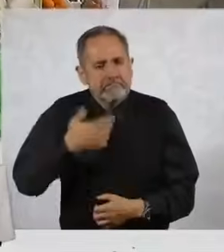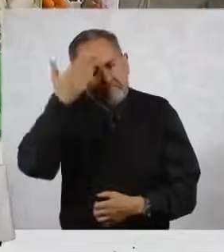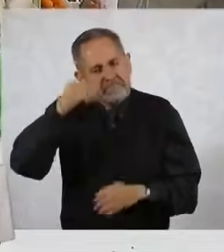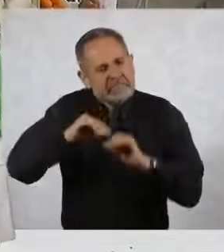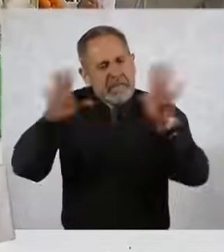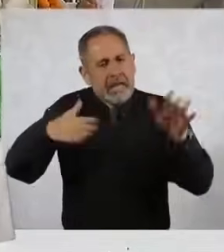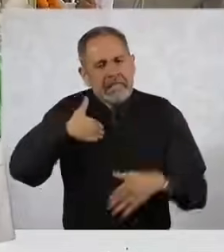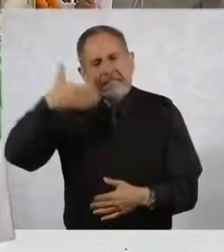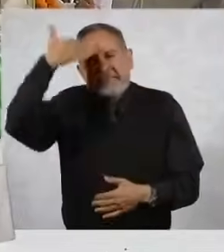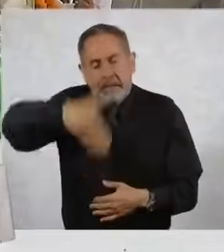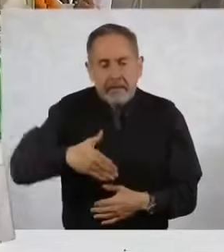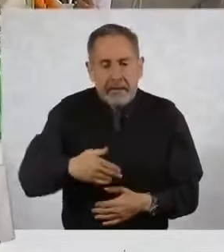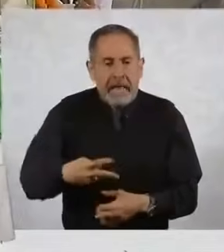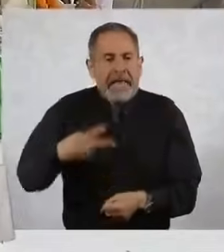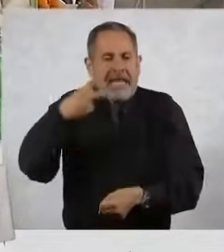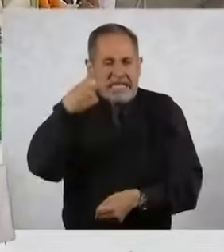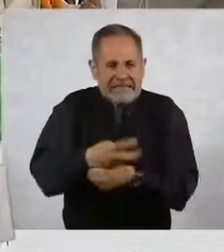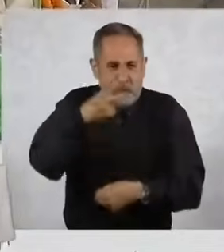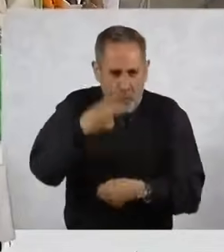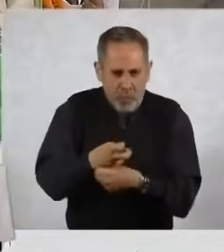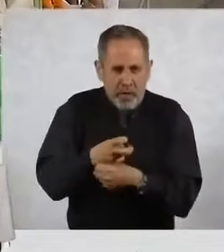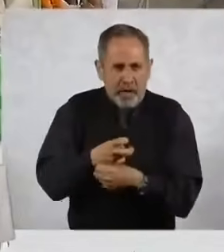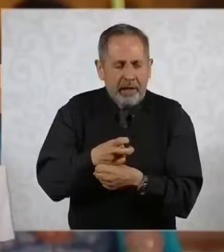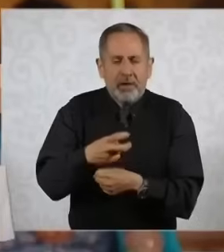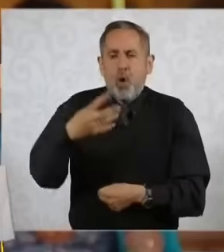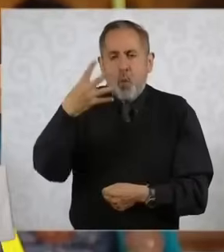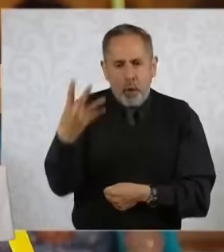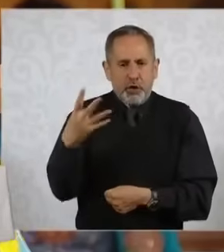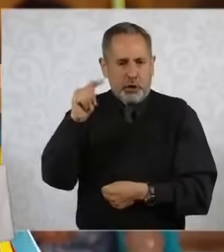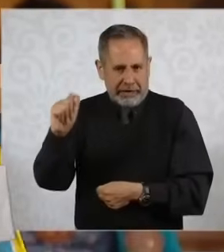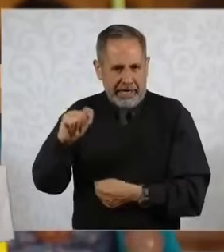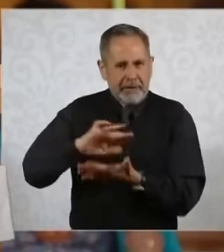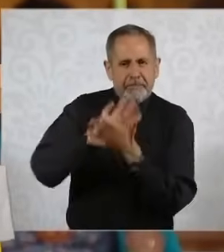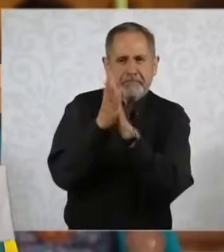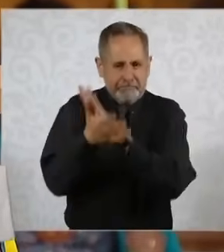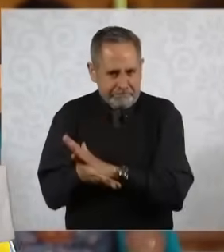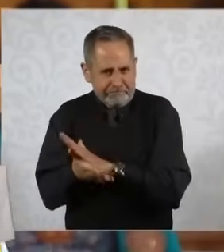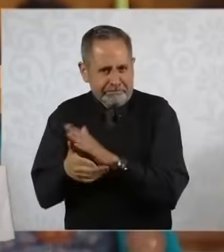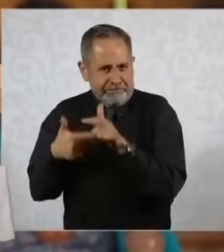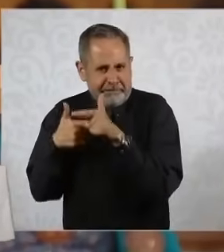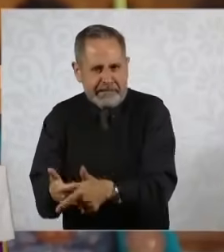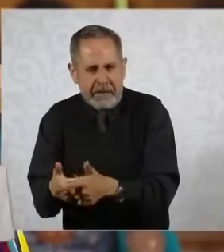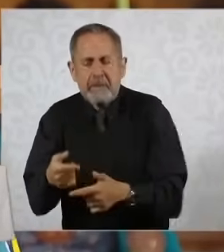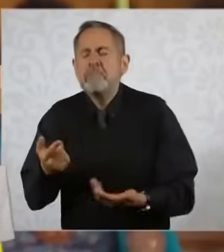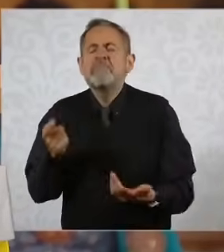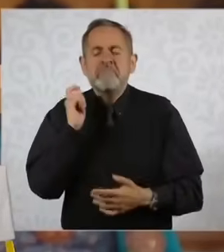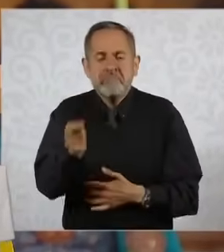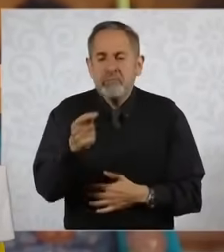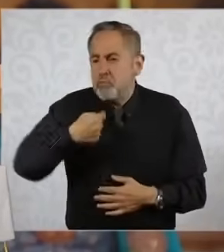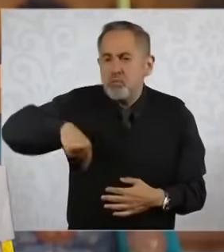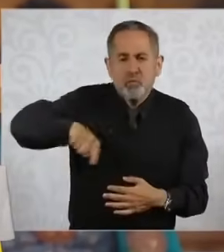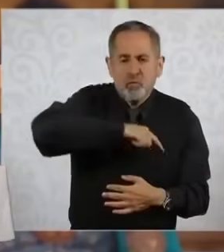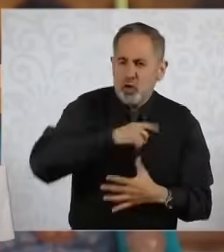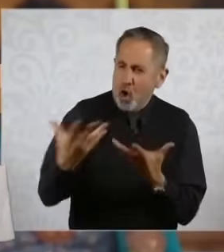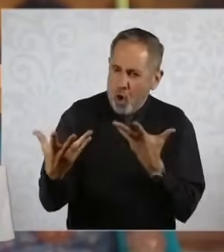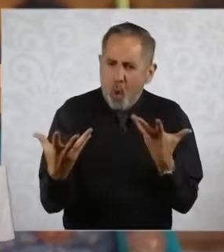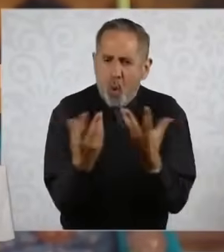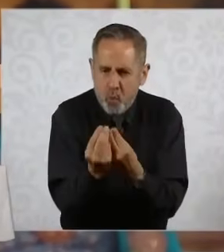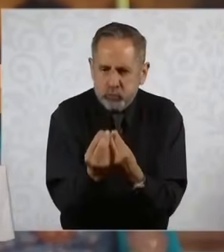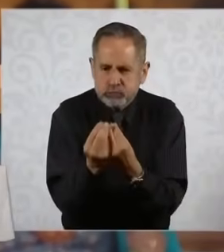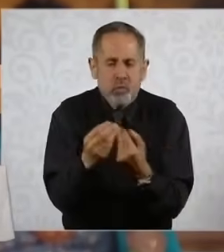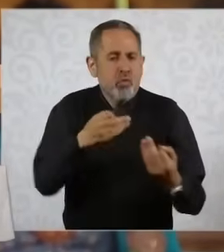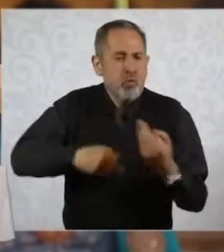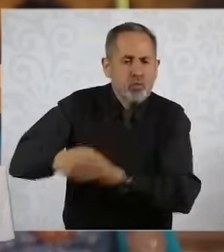que el segundo piso de la cuarta transformación lo vamos a hacer todos